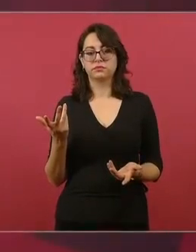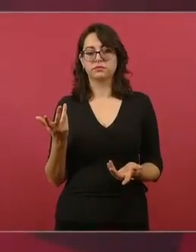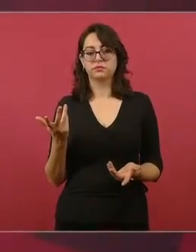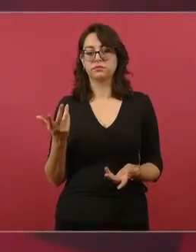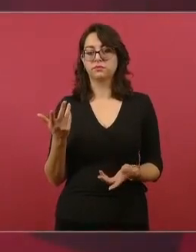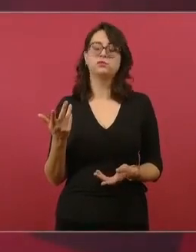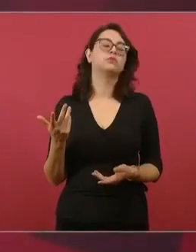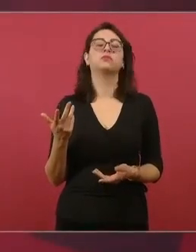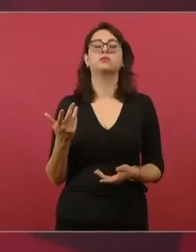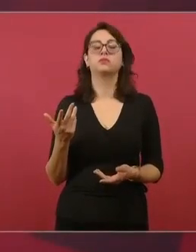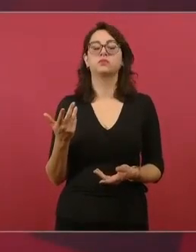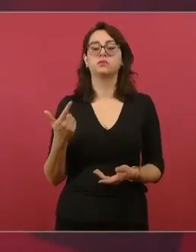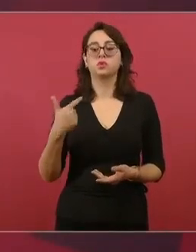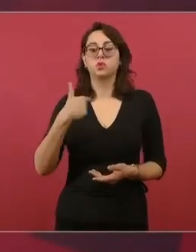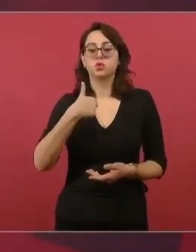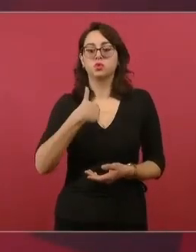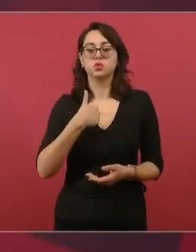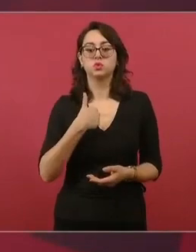evidente,